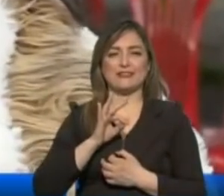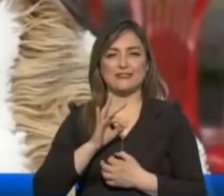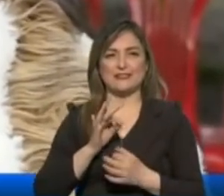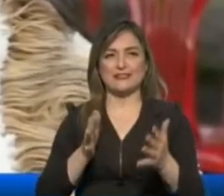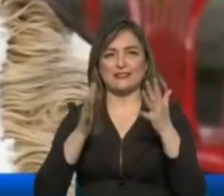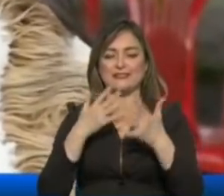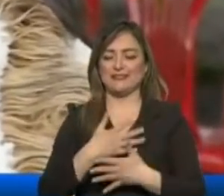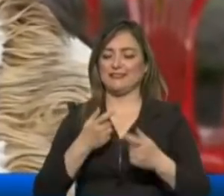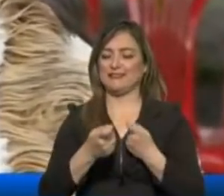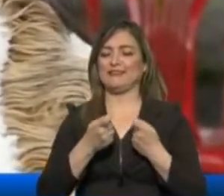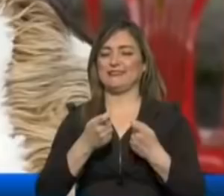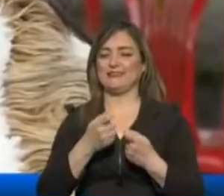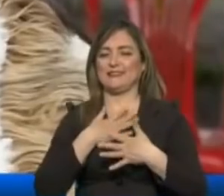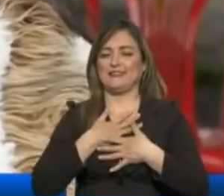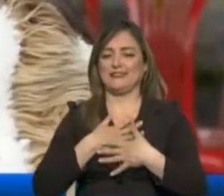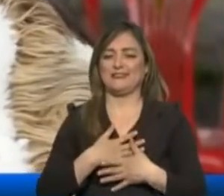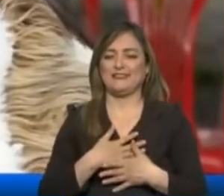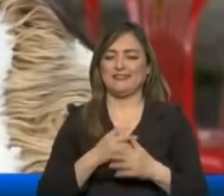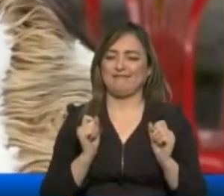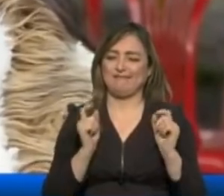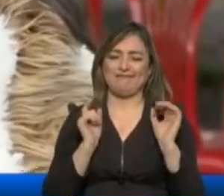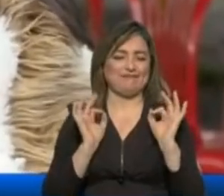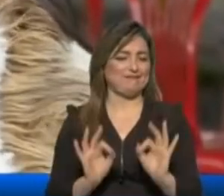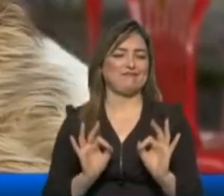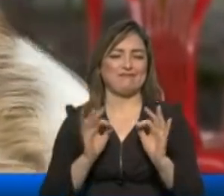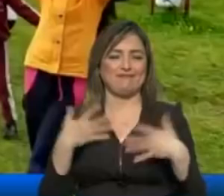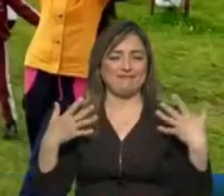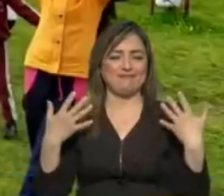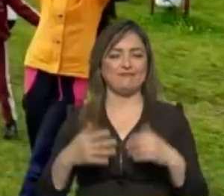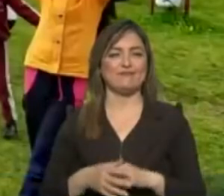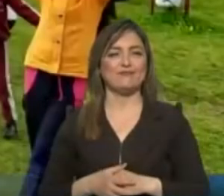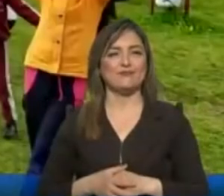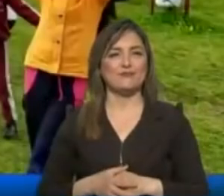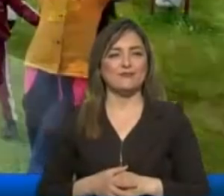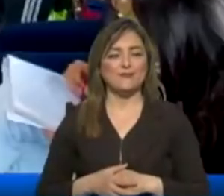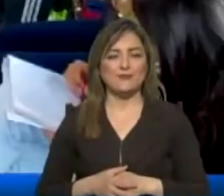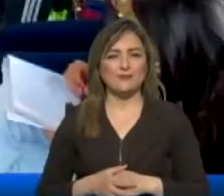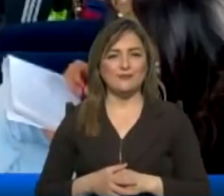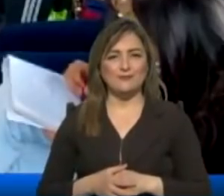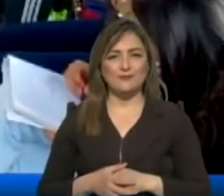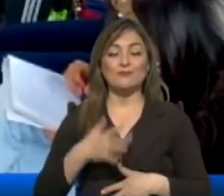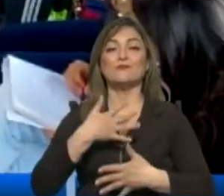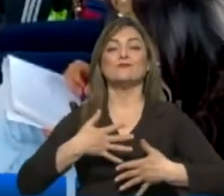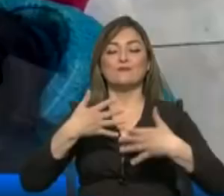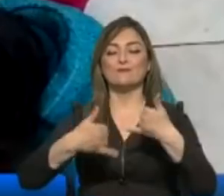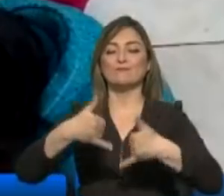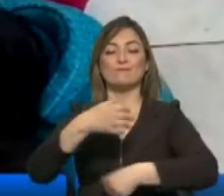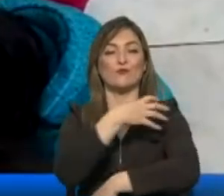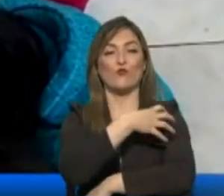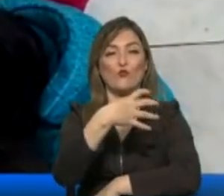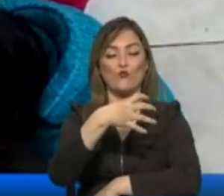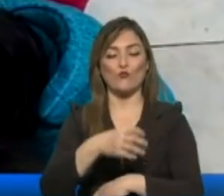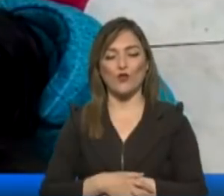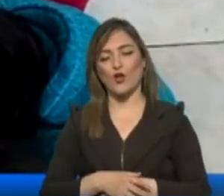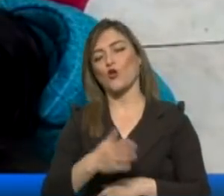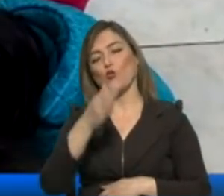distrajimos aquí en este taller y me sentí muy increíble y contenta. El fortalecimiento recreativo y de las expresiones